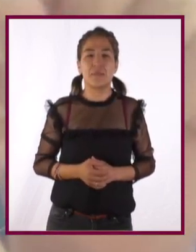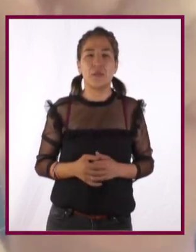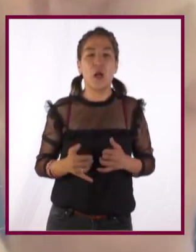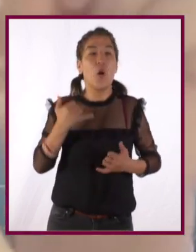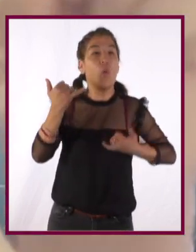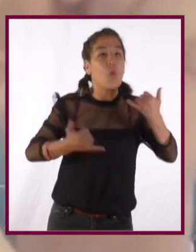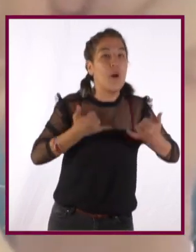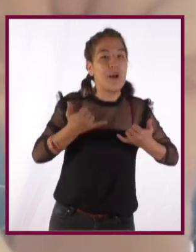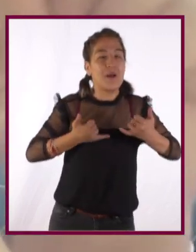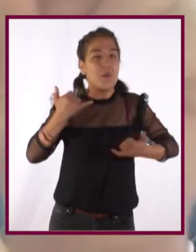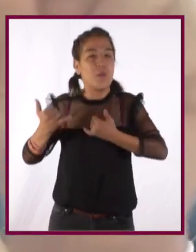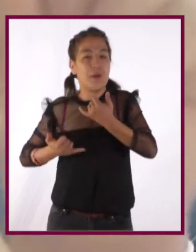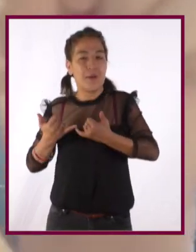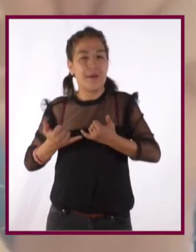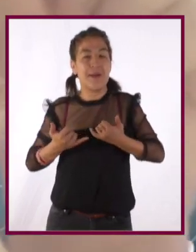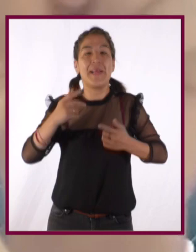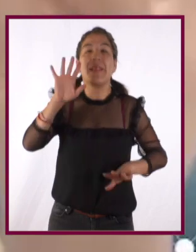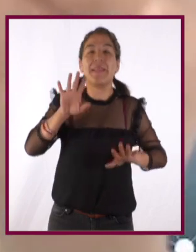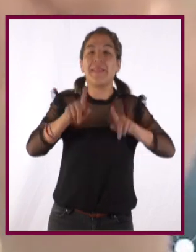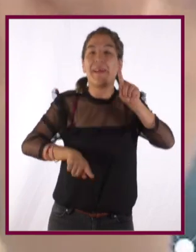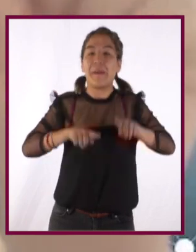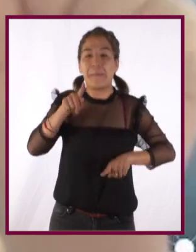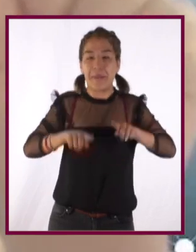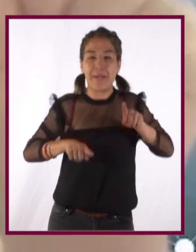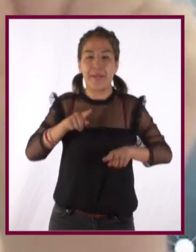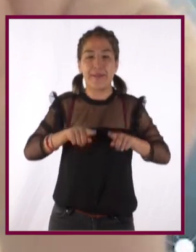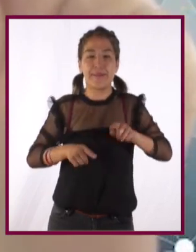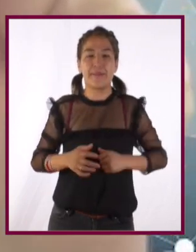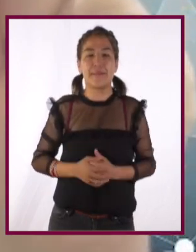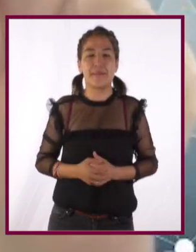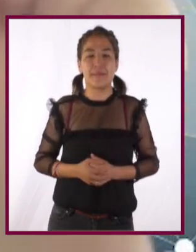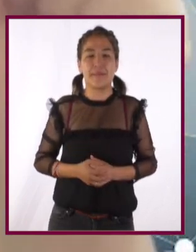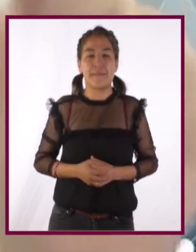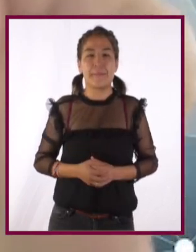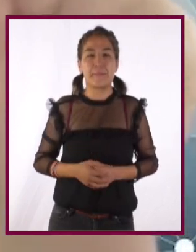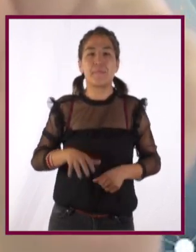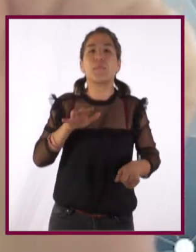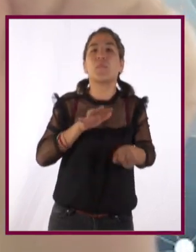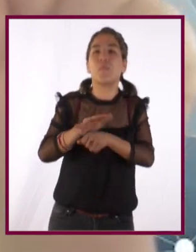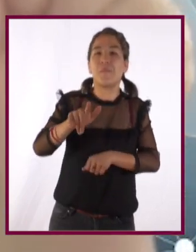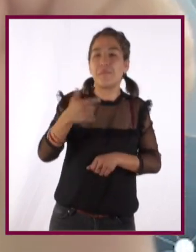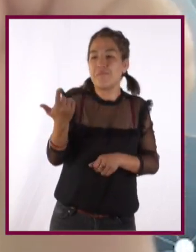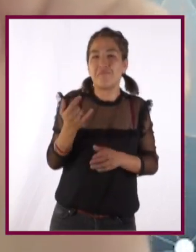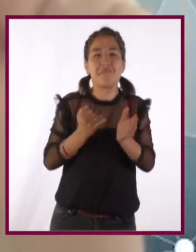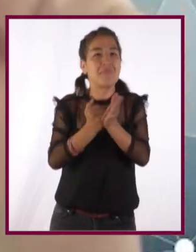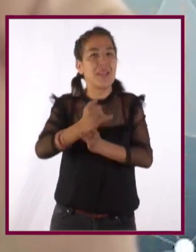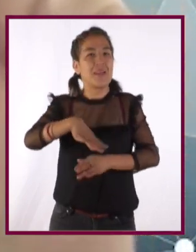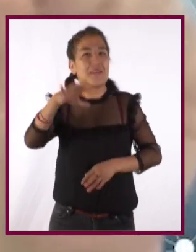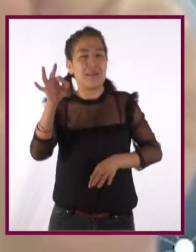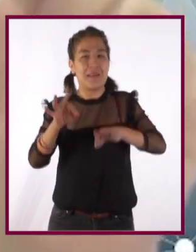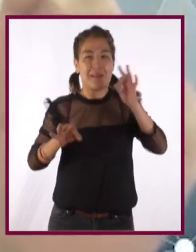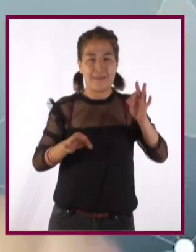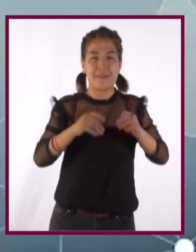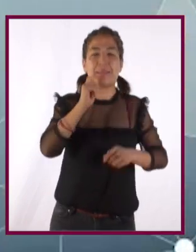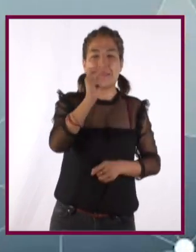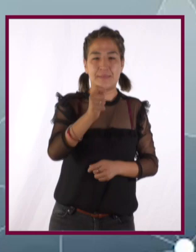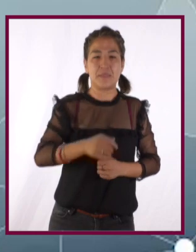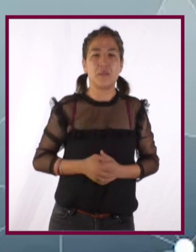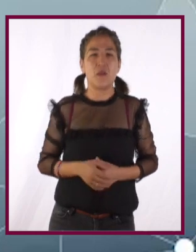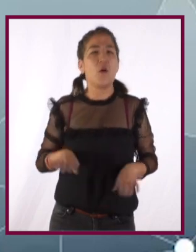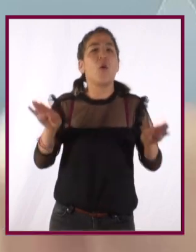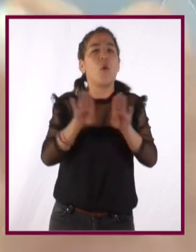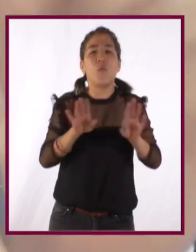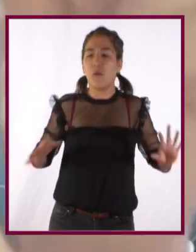del juego. Dependiendo de los posibles acontecimientos, representa cada